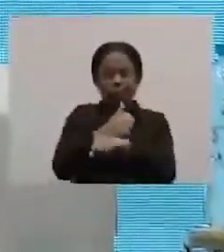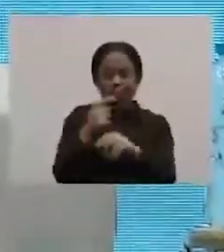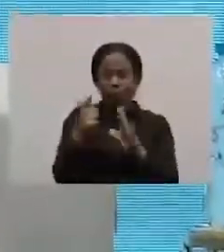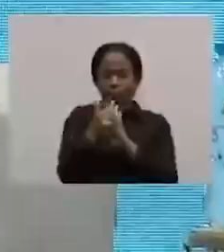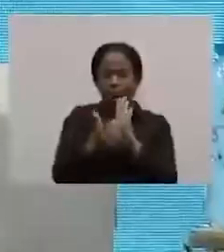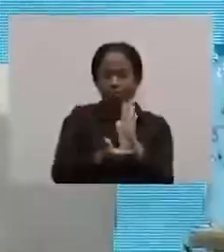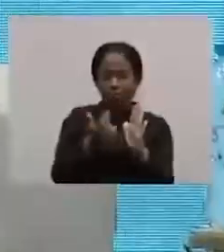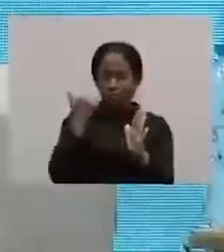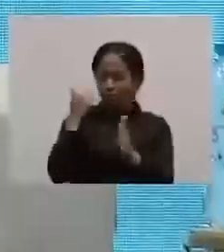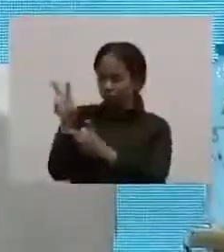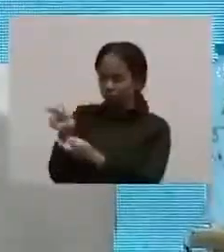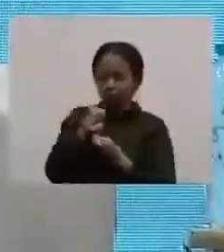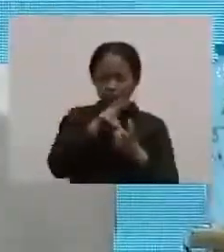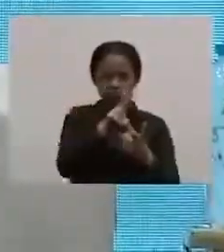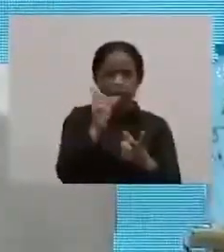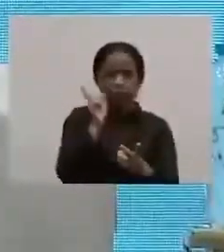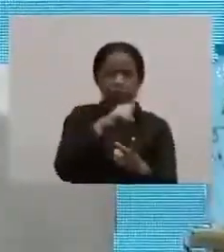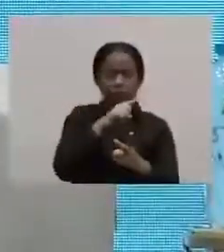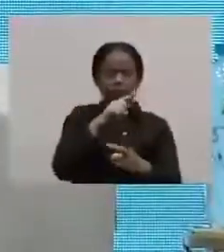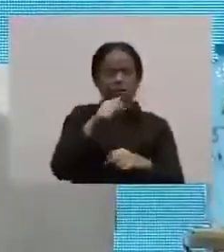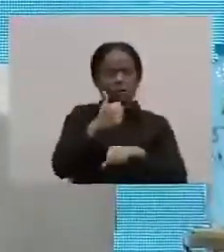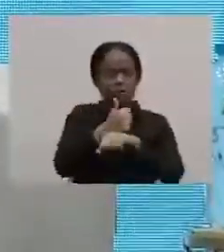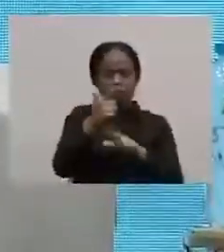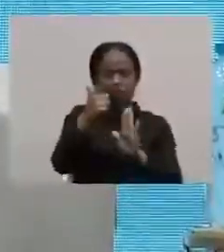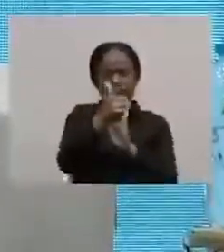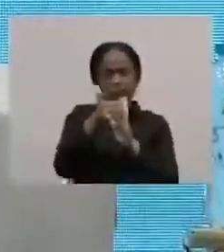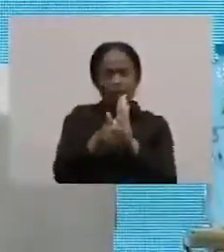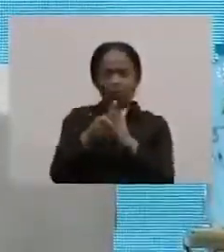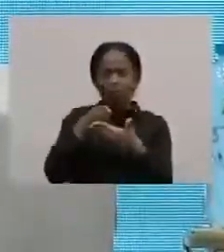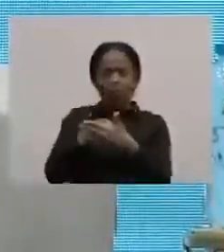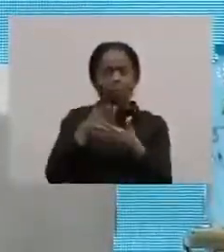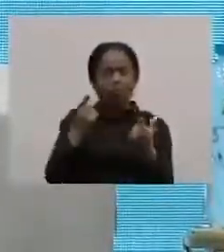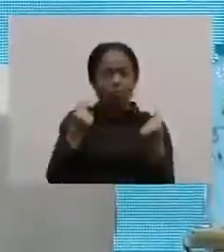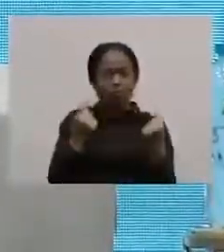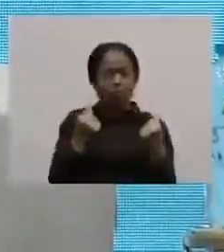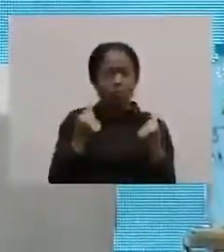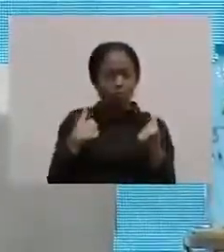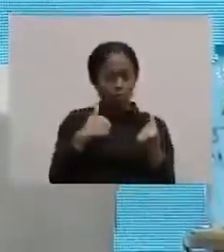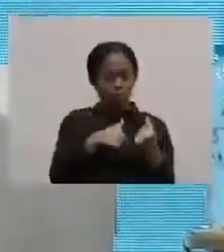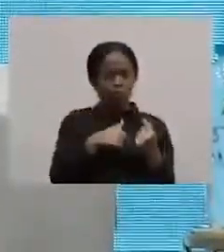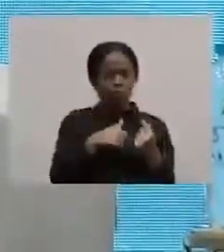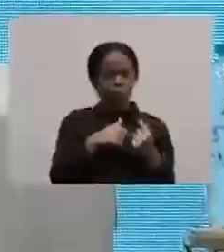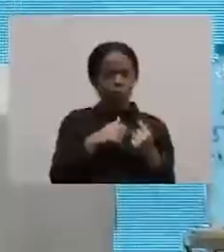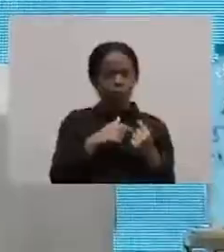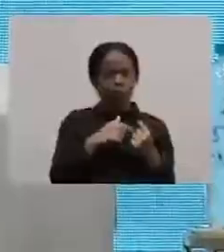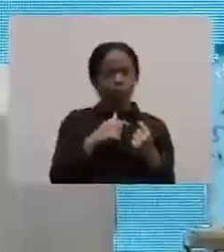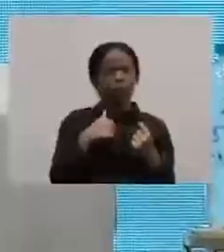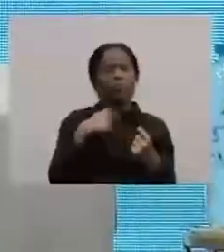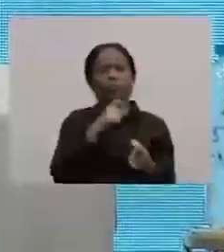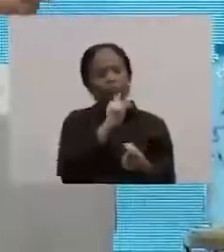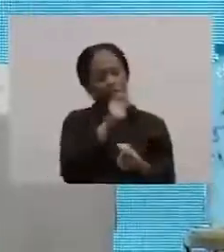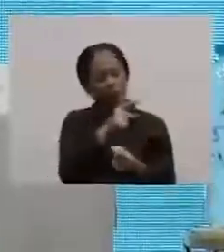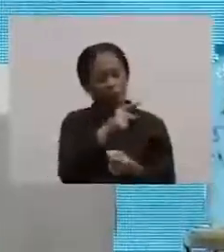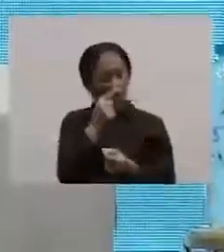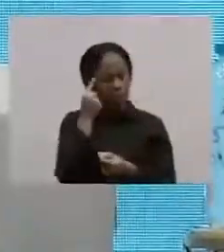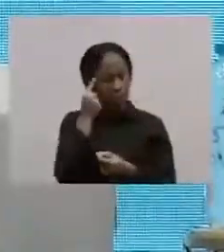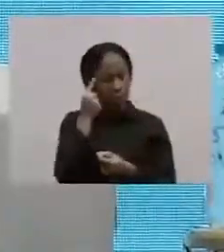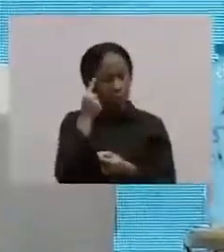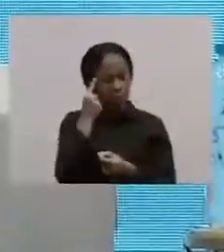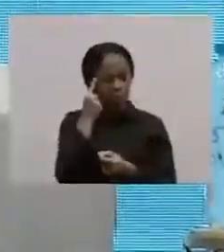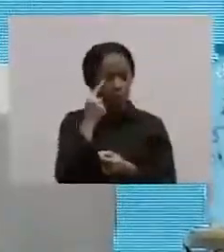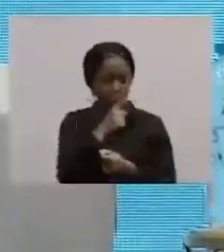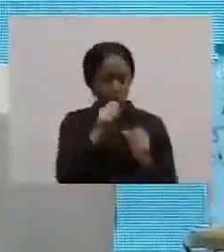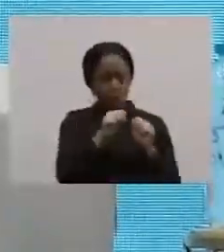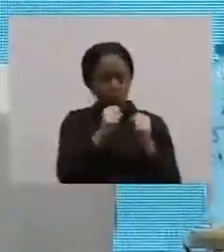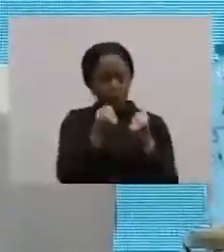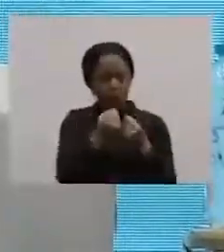aún no hemos llegado a ese punto. Pero ¿crees tú, tomando en consideración que ustedes de la sociedad de